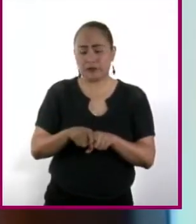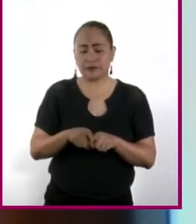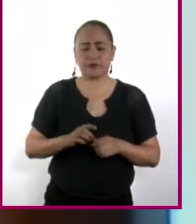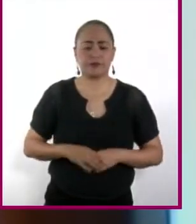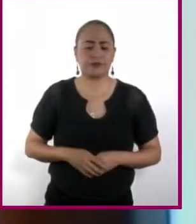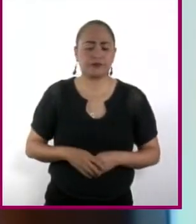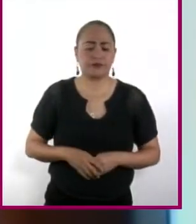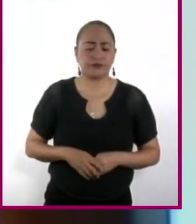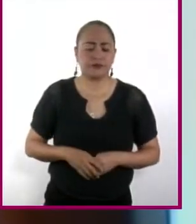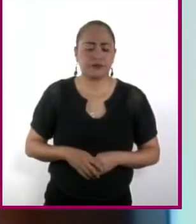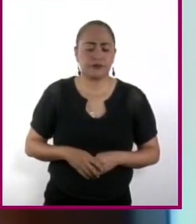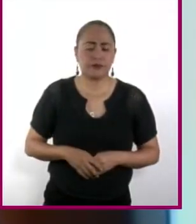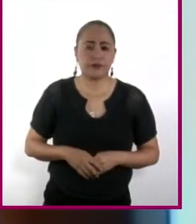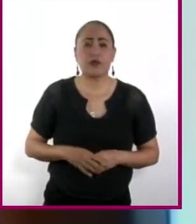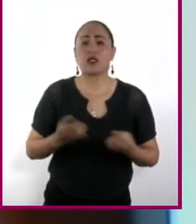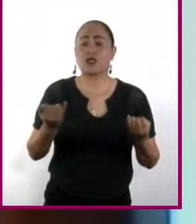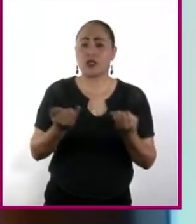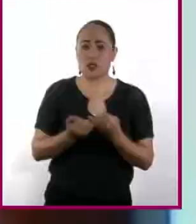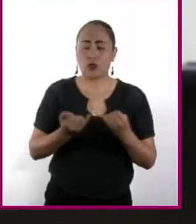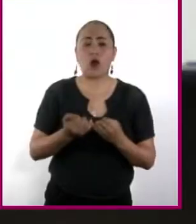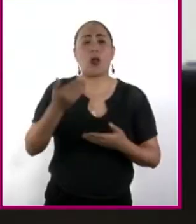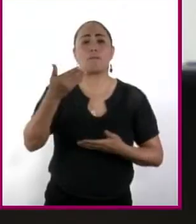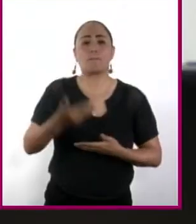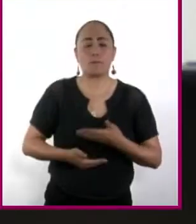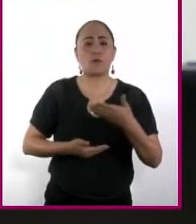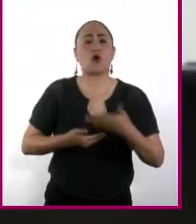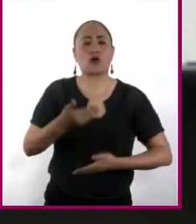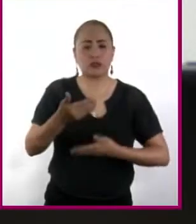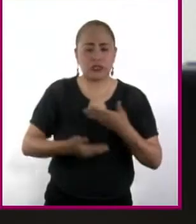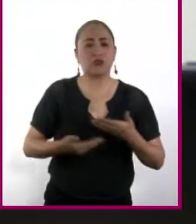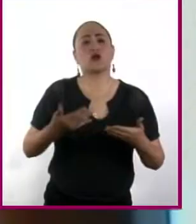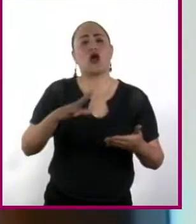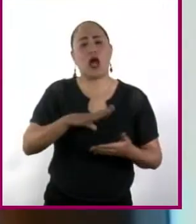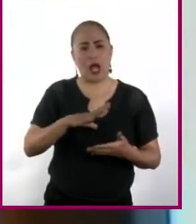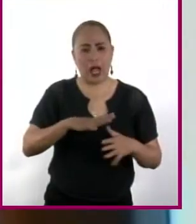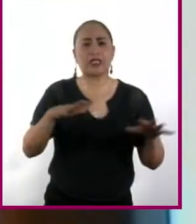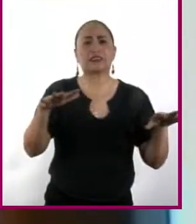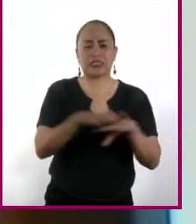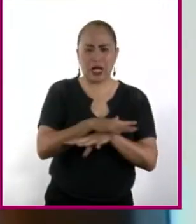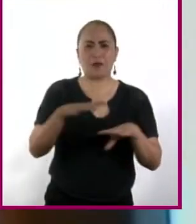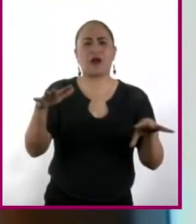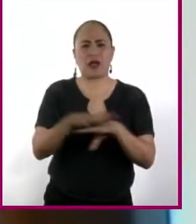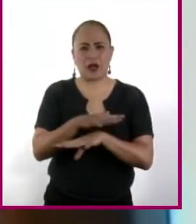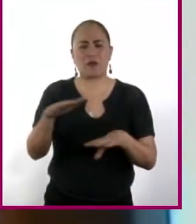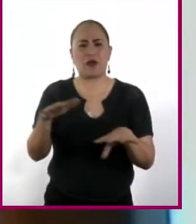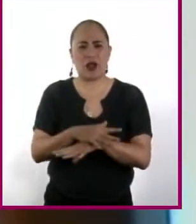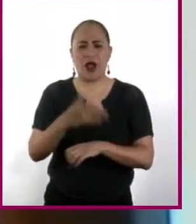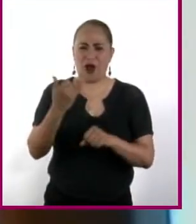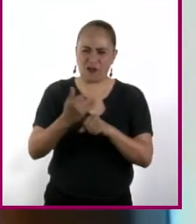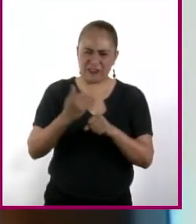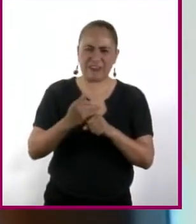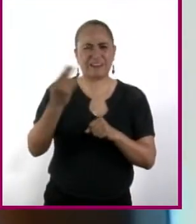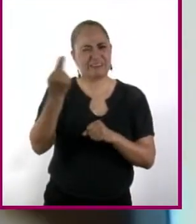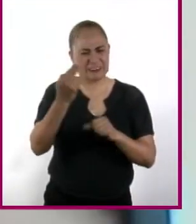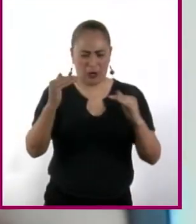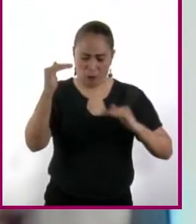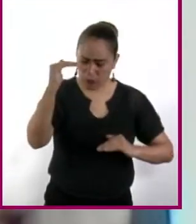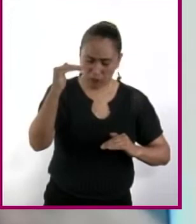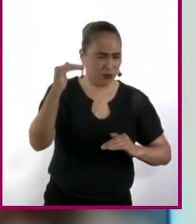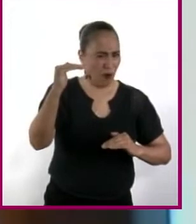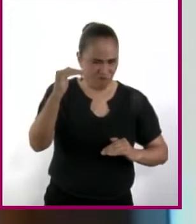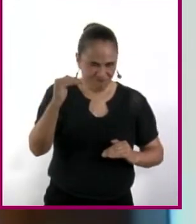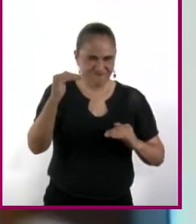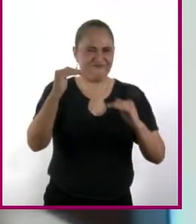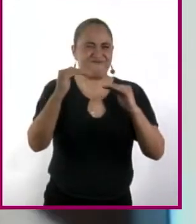definitivamente todos los procesos que hay. Pues vamos a tener que superar esta desigualdad de género y esta